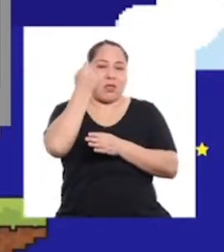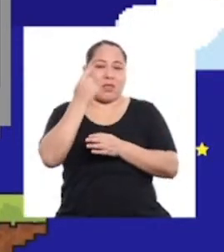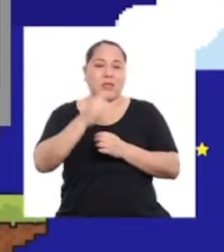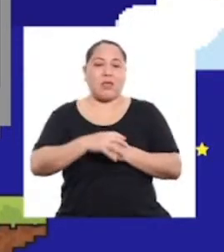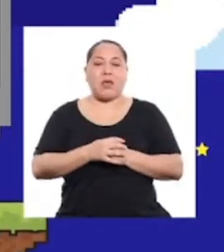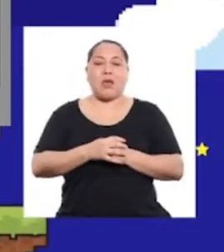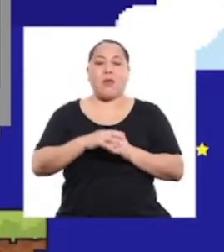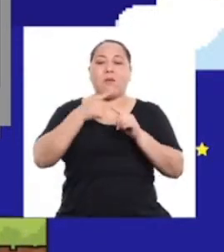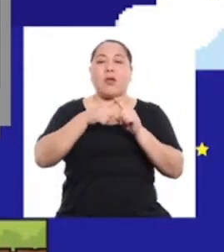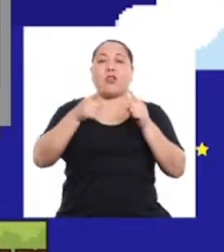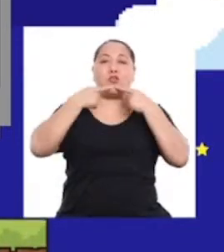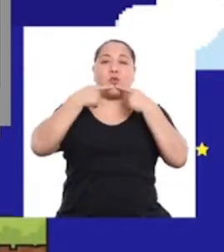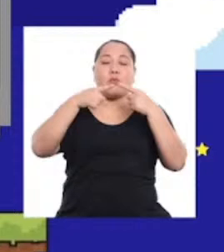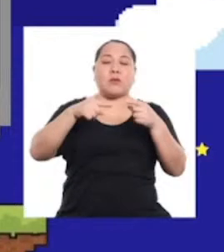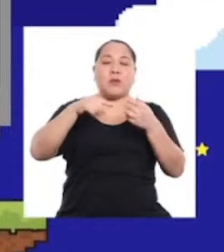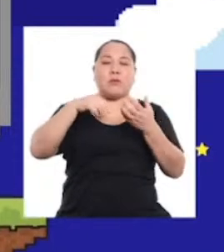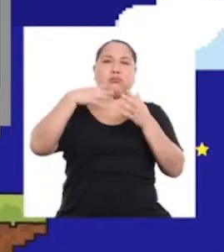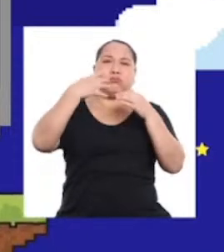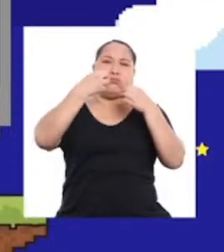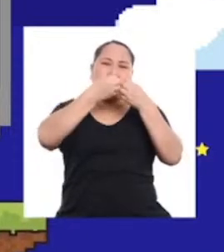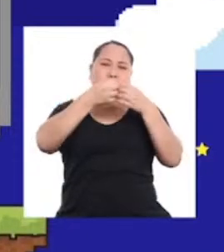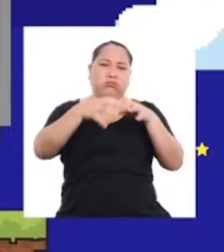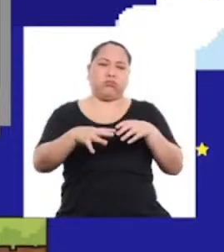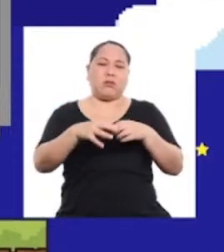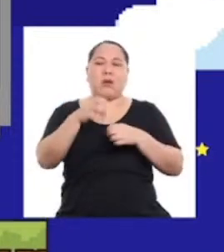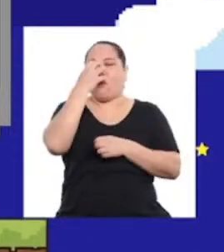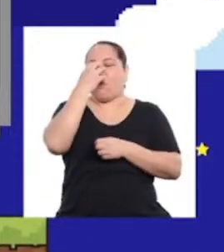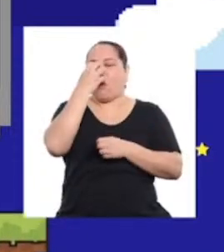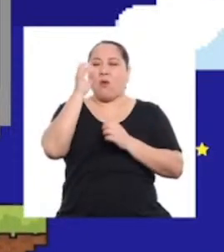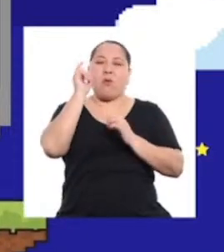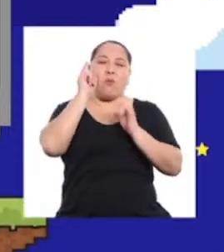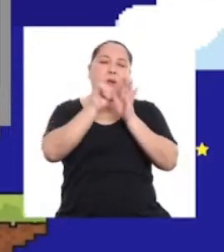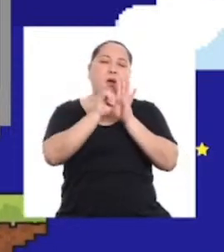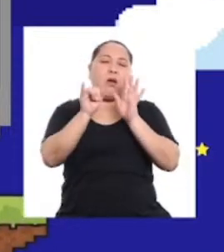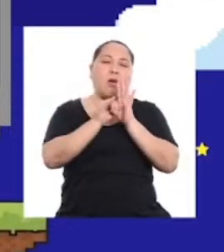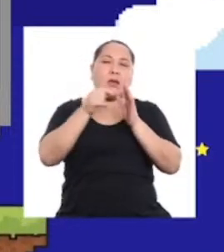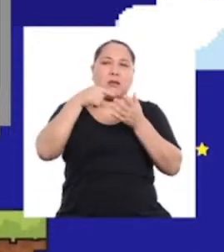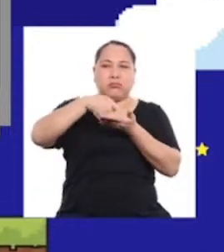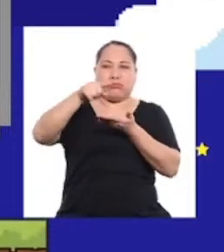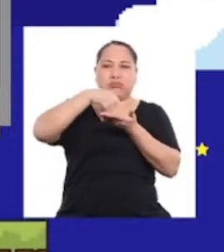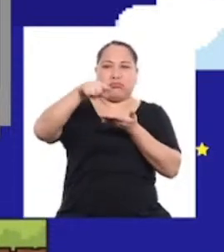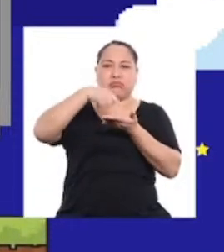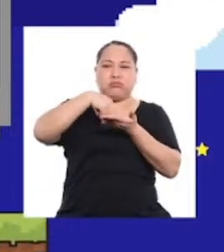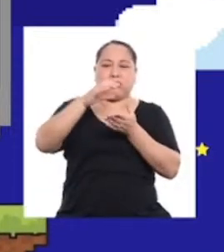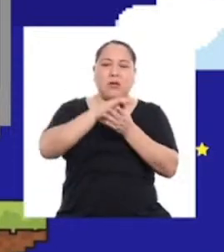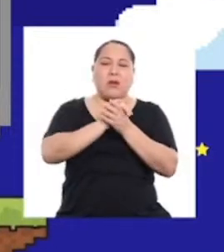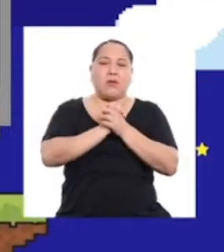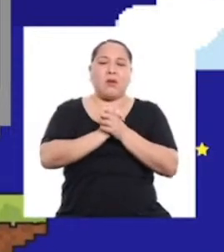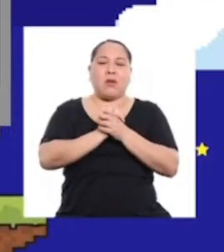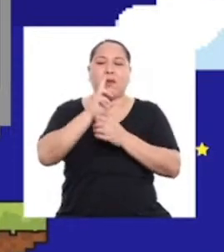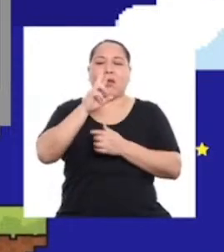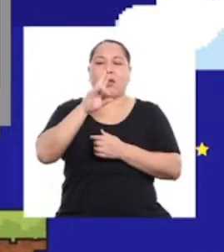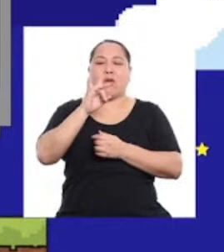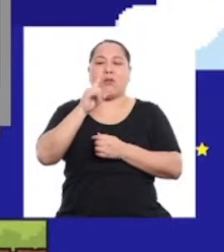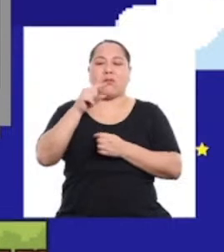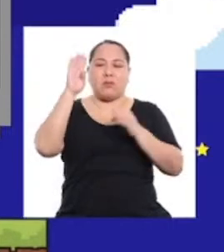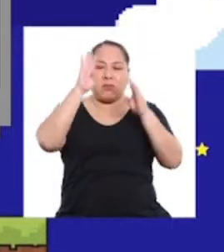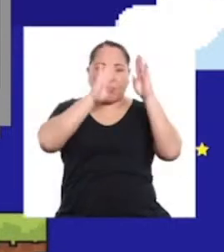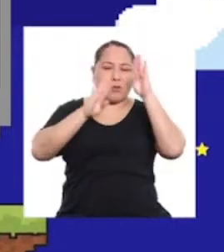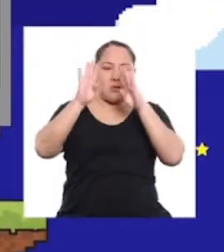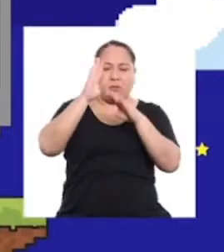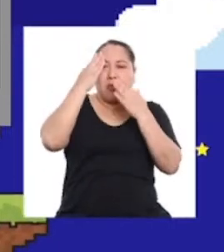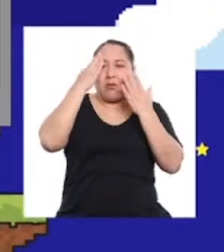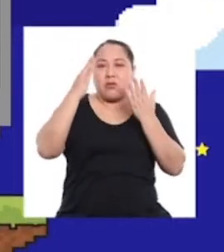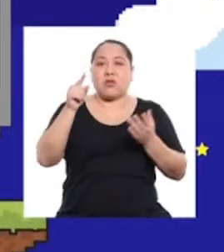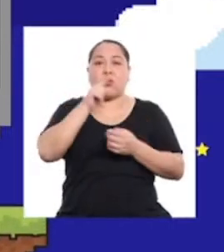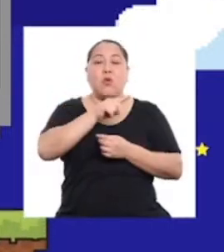comprendía, pero su mensaje se perdió entre los chistes e imágenes que envían sus compañeros. Raúl está preocupado,